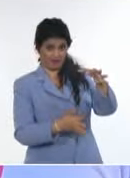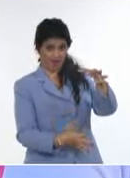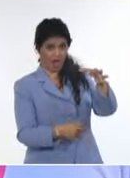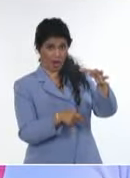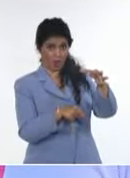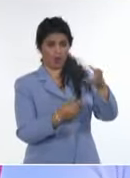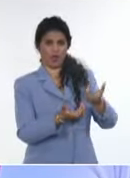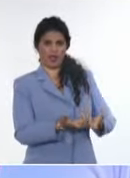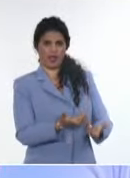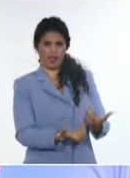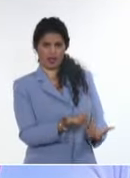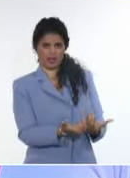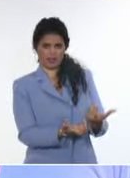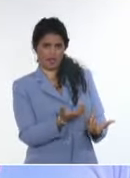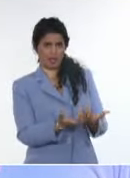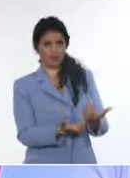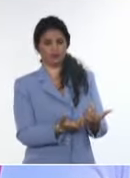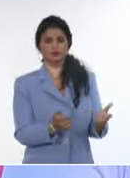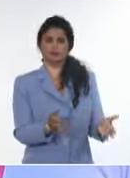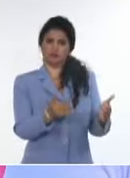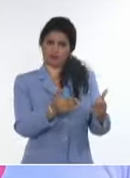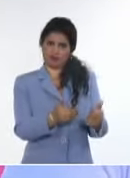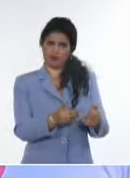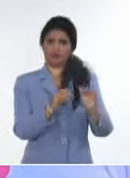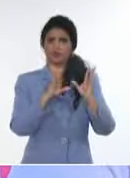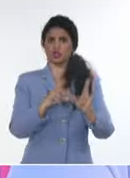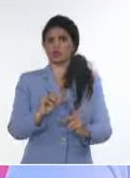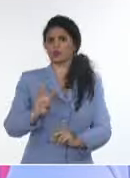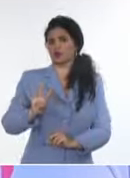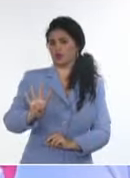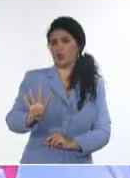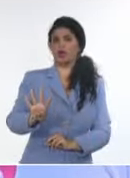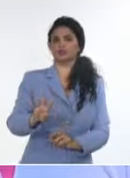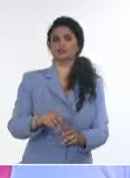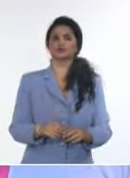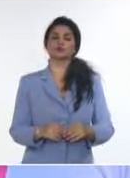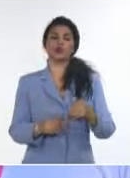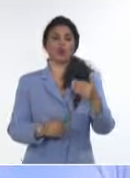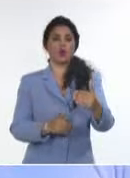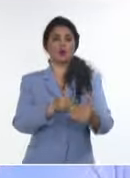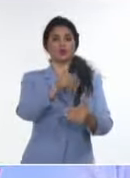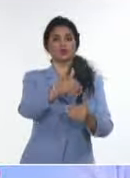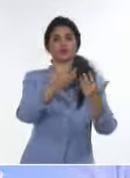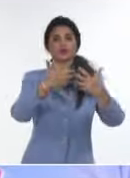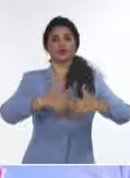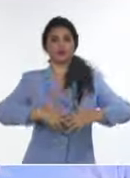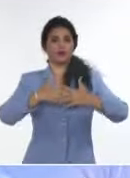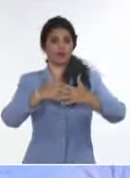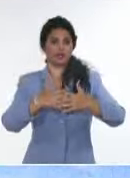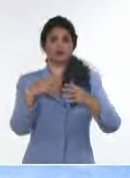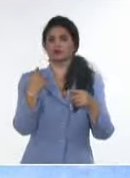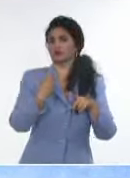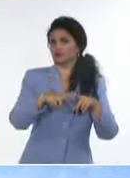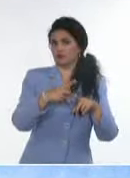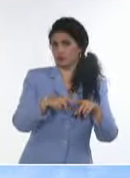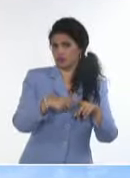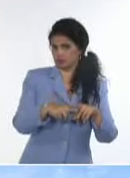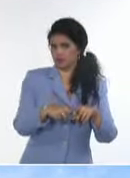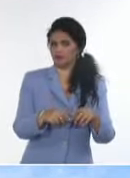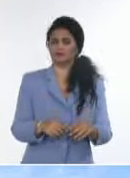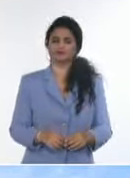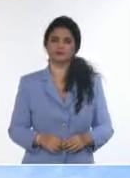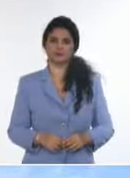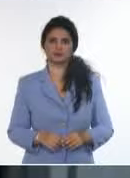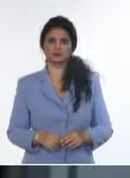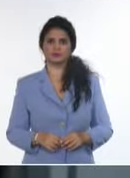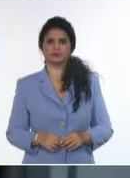de la unidad número 4, también está en un proceso de fabricación que debe también sustituirse. En esa